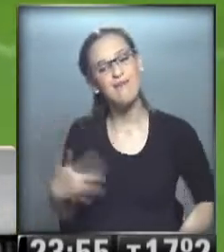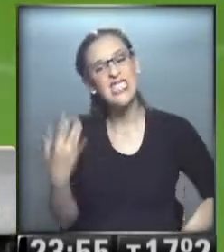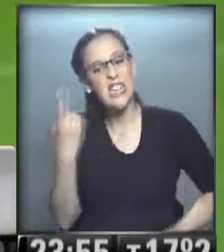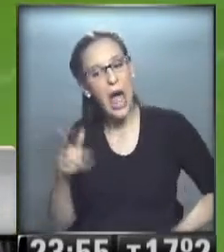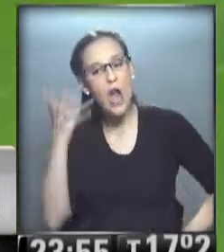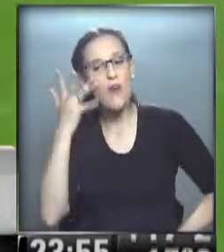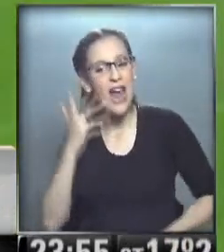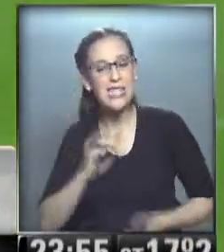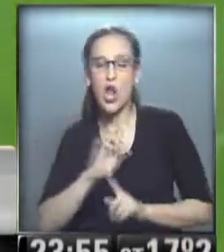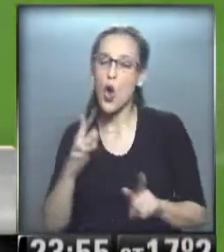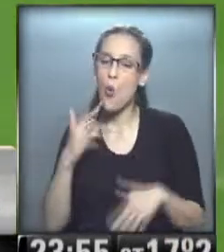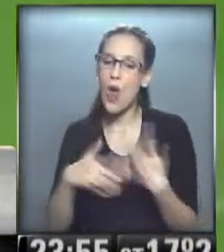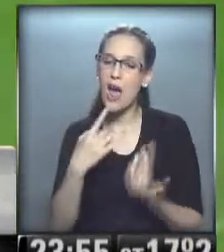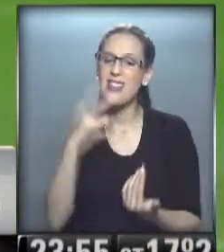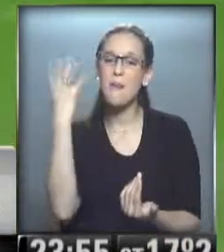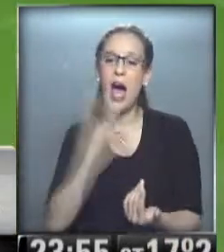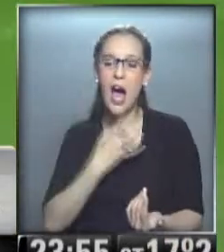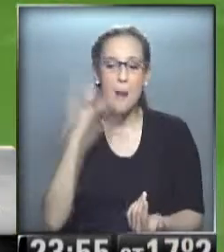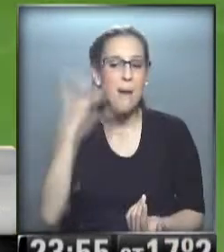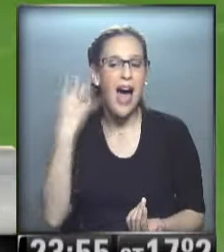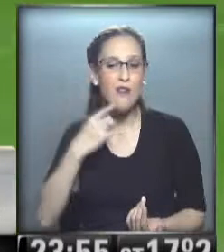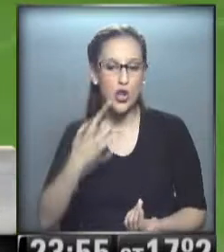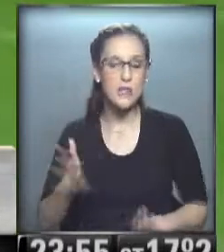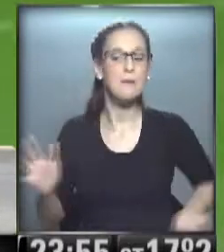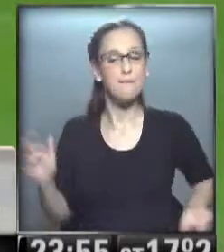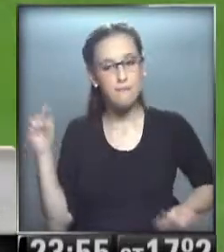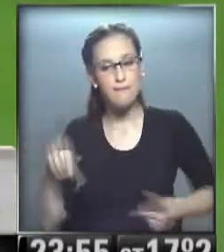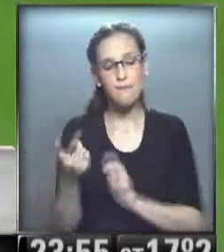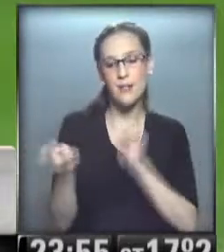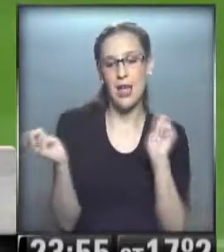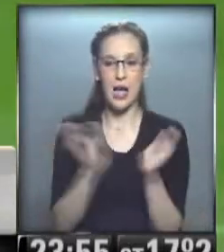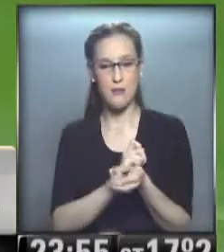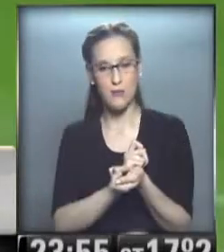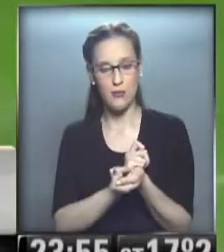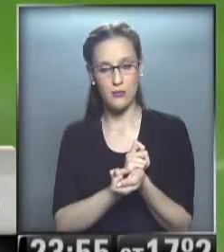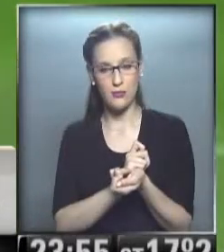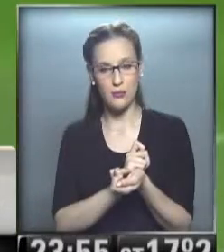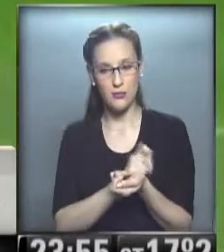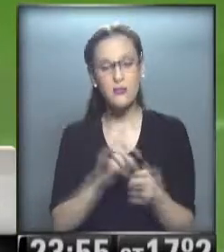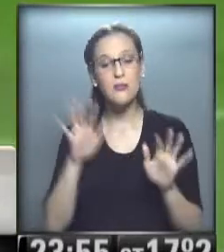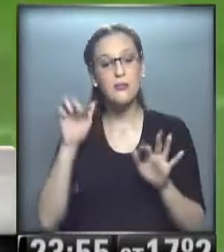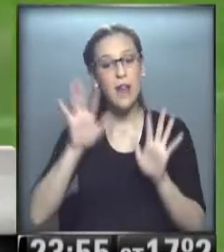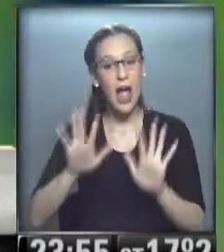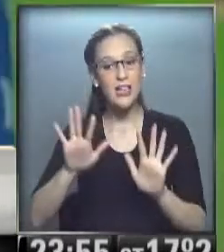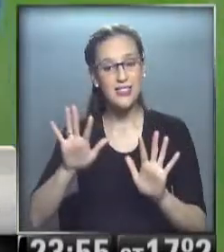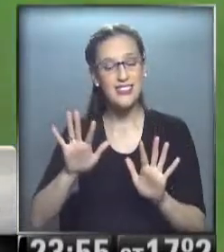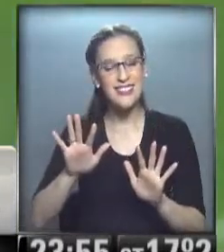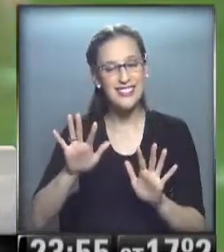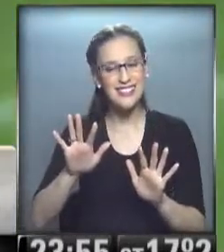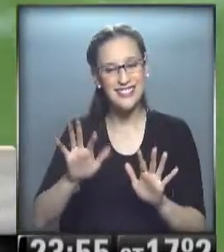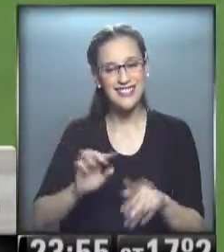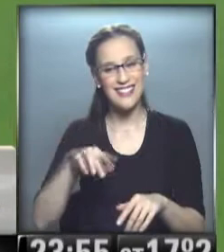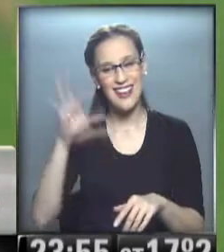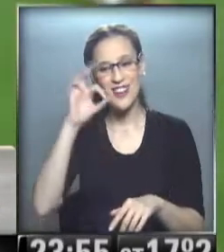había perdido la ida. En Kiev, hoy lo dio vuelta y de esta manera entonces los Blues están. Sacco iba a marcar el primero a los